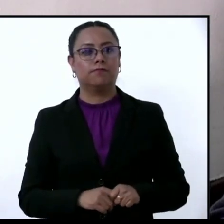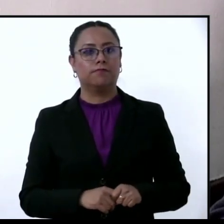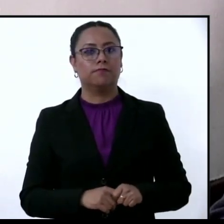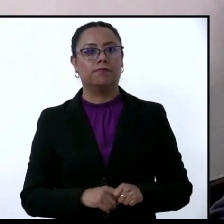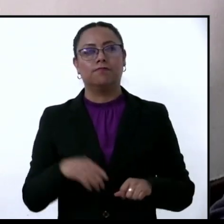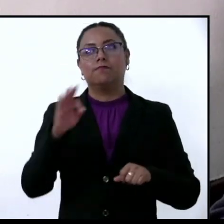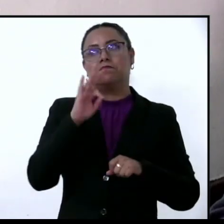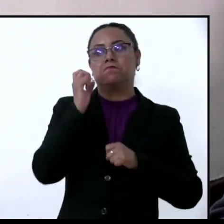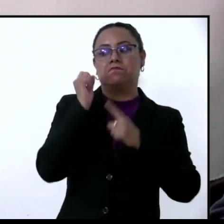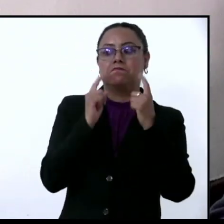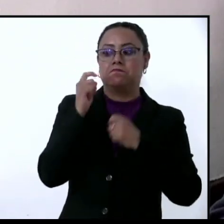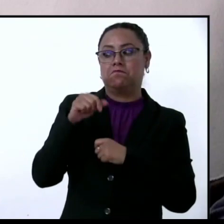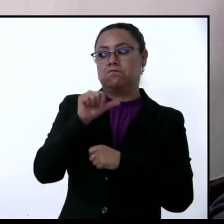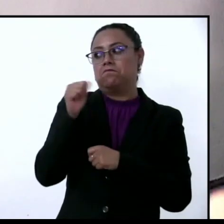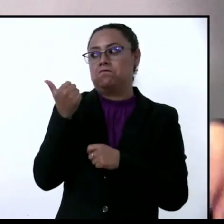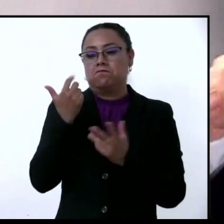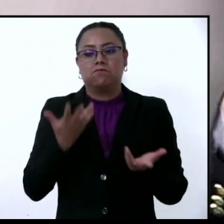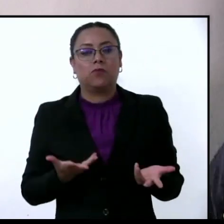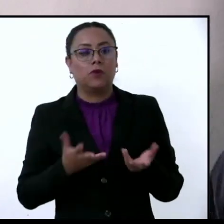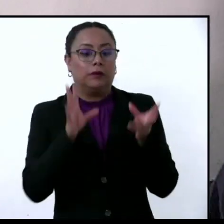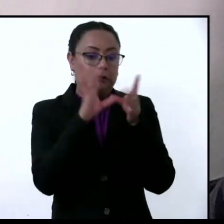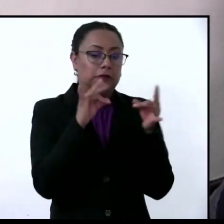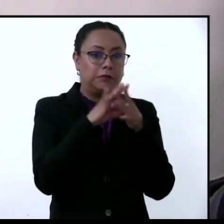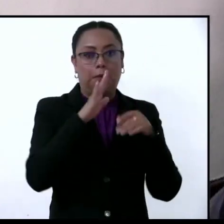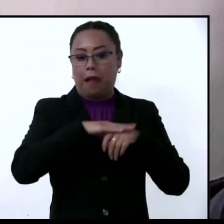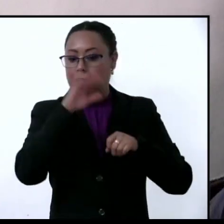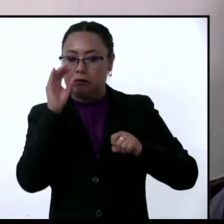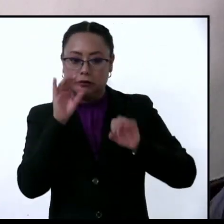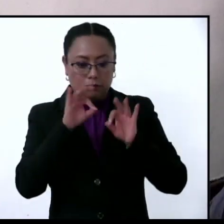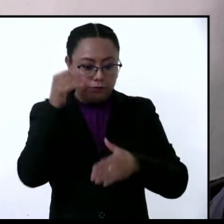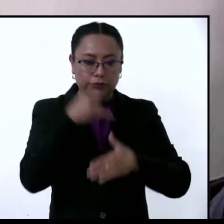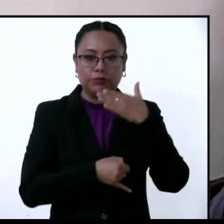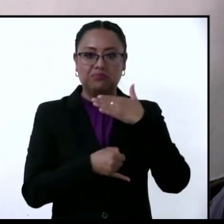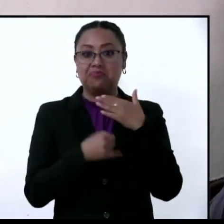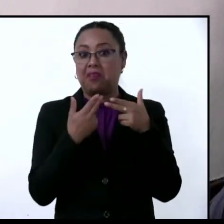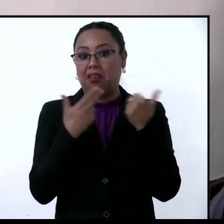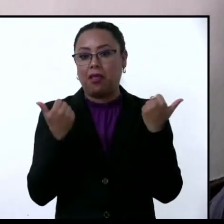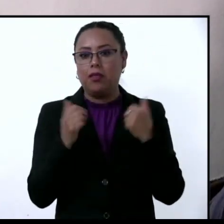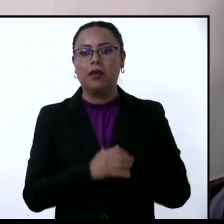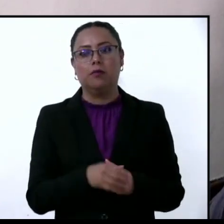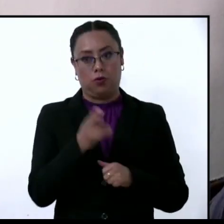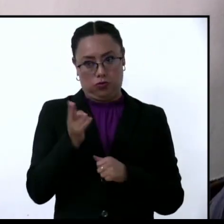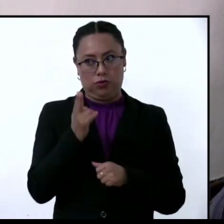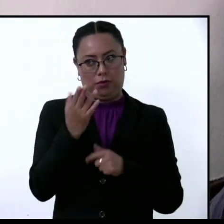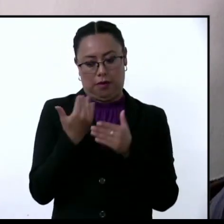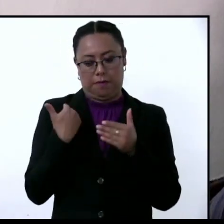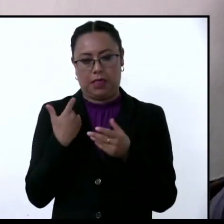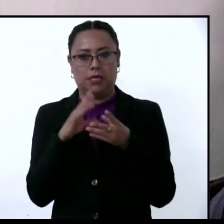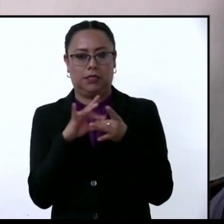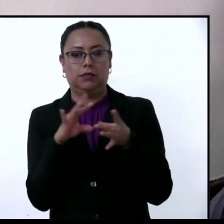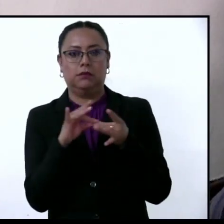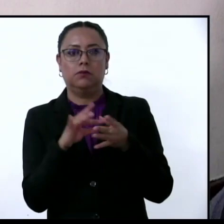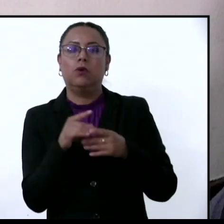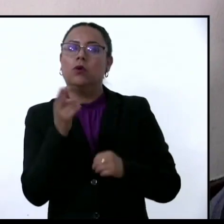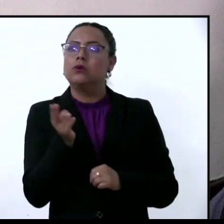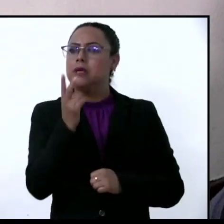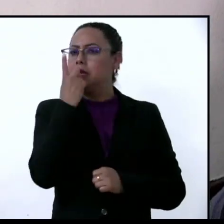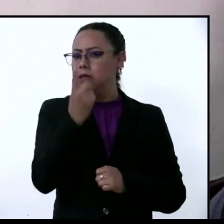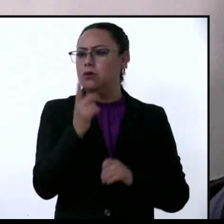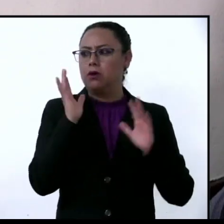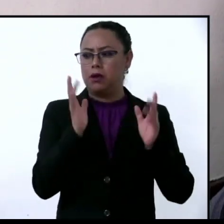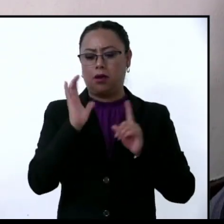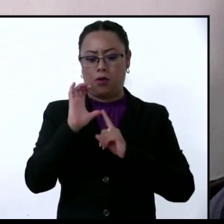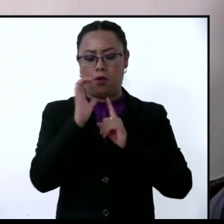hace énfasis y que en este momento usted nos ha comentado, que han iniciado en una comisión